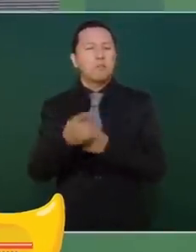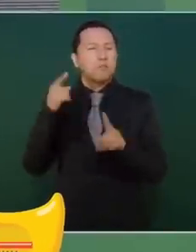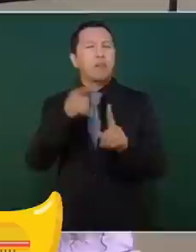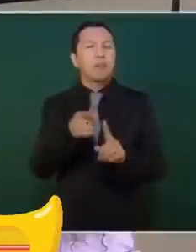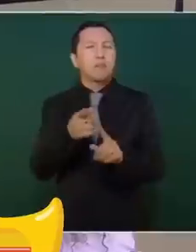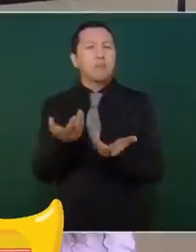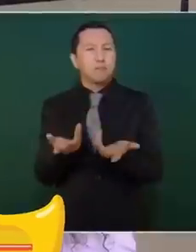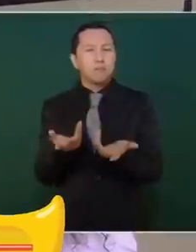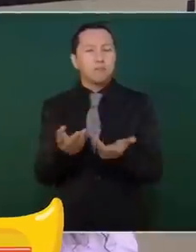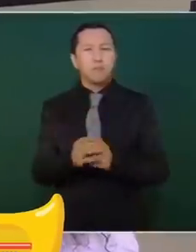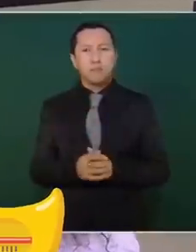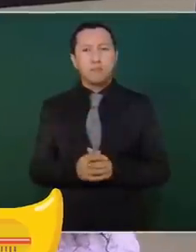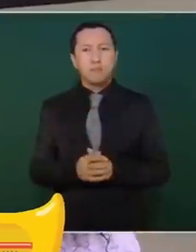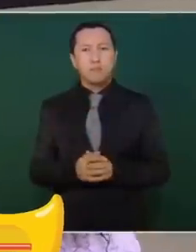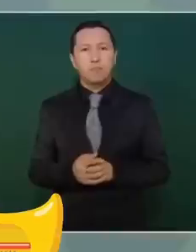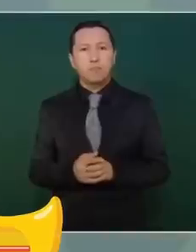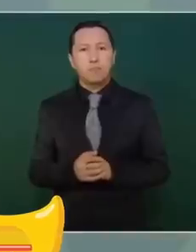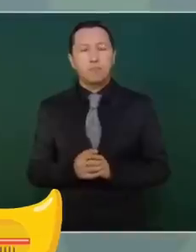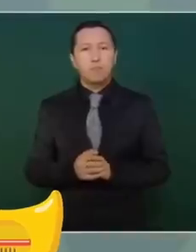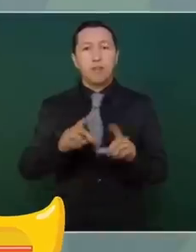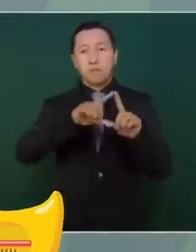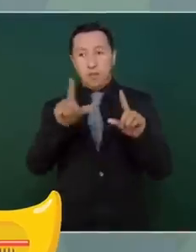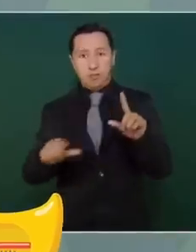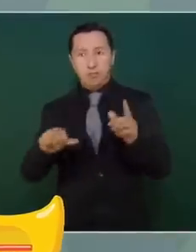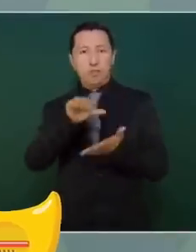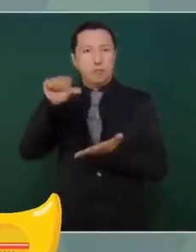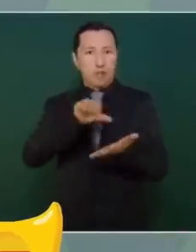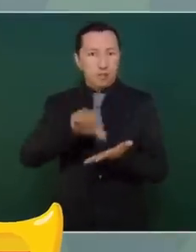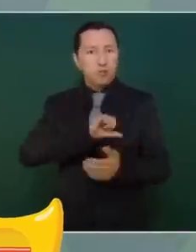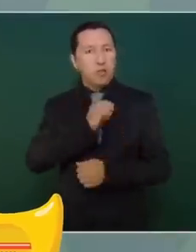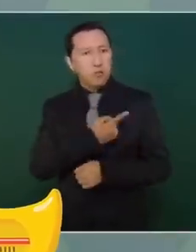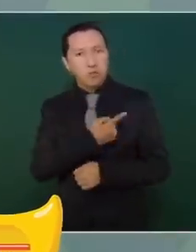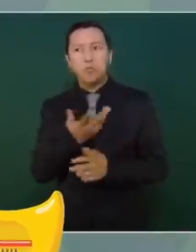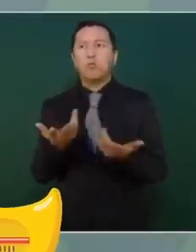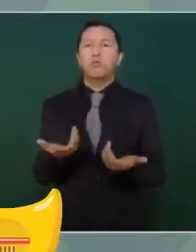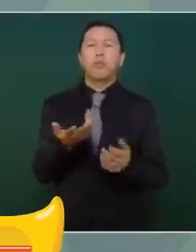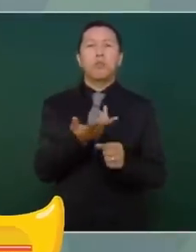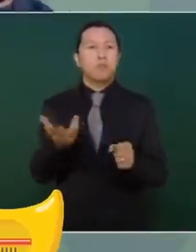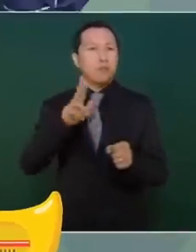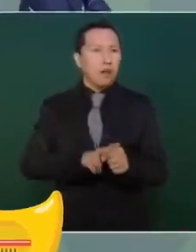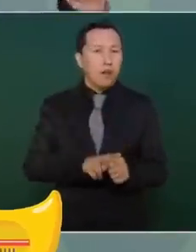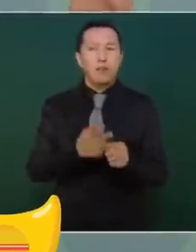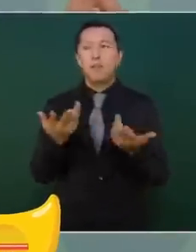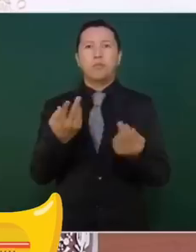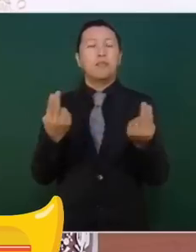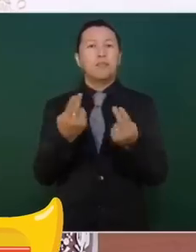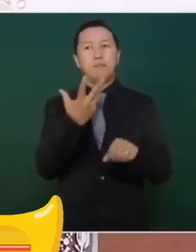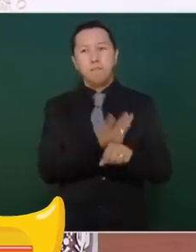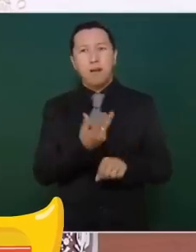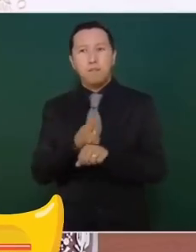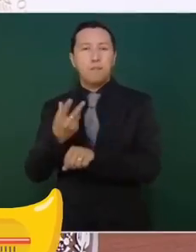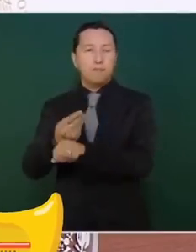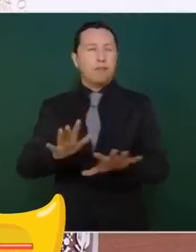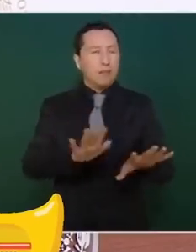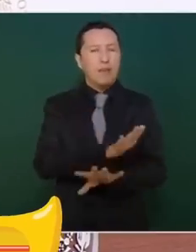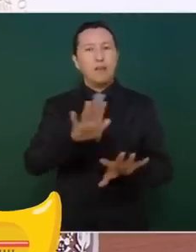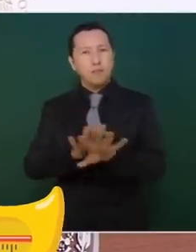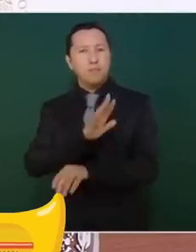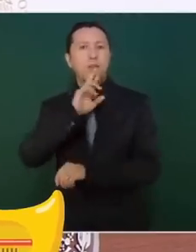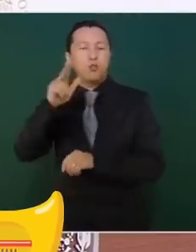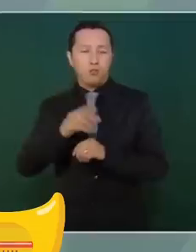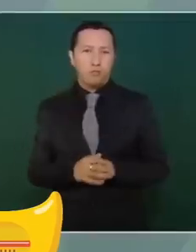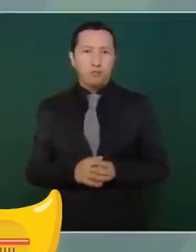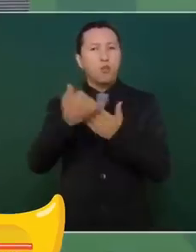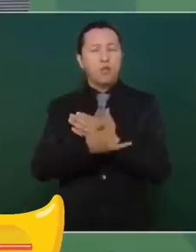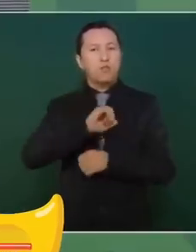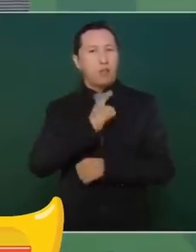que se arreglen los centros de salud, las unidades médicas, los hospitales, que no falten